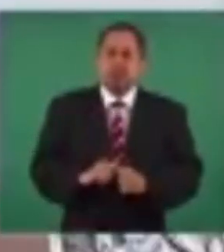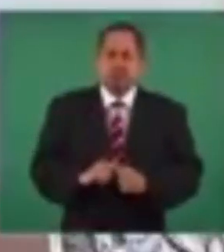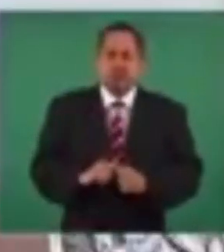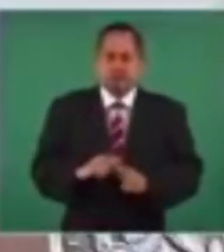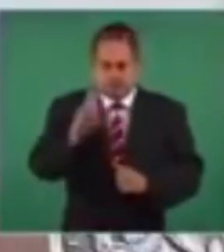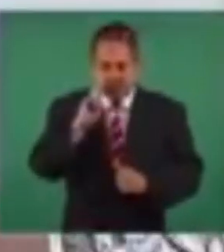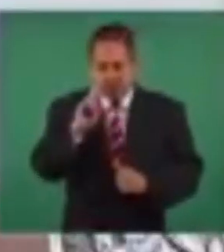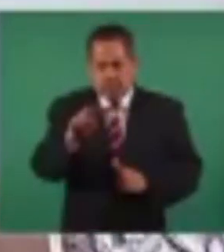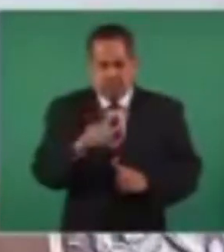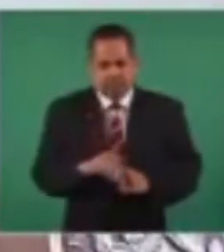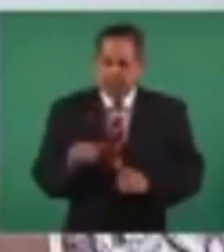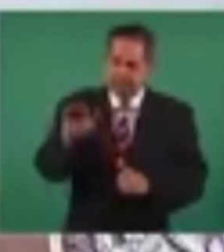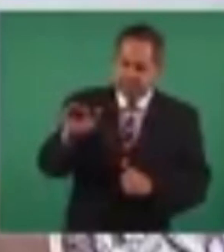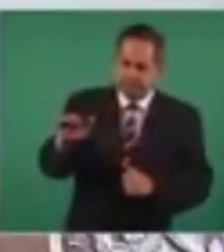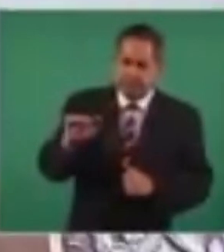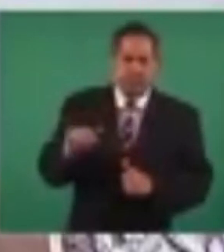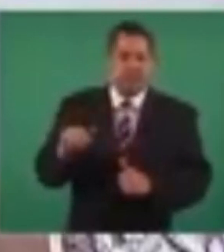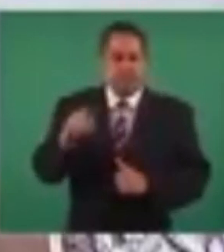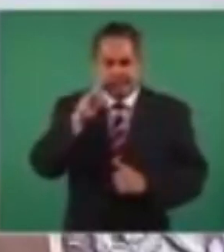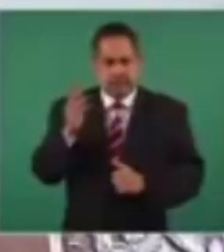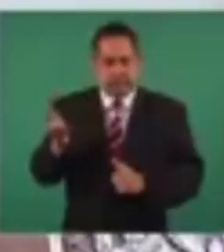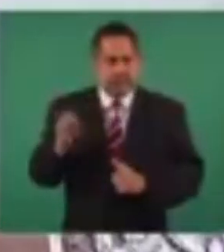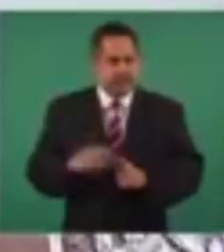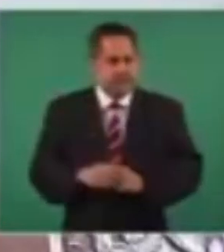vamos a pedirle a